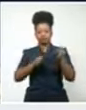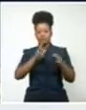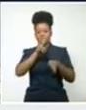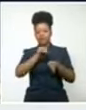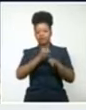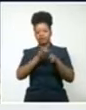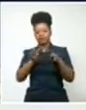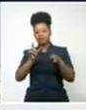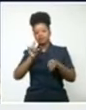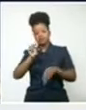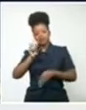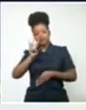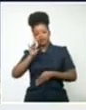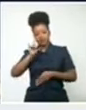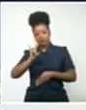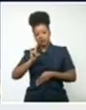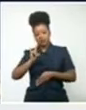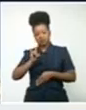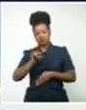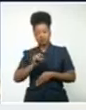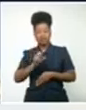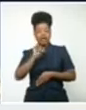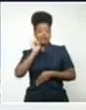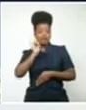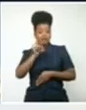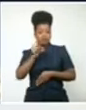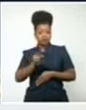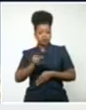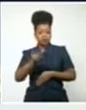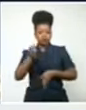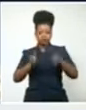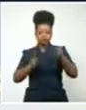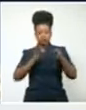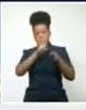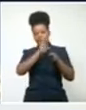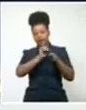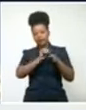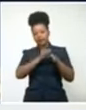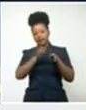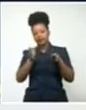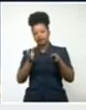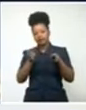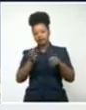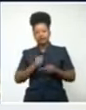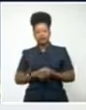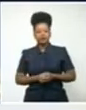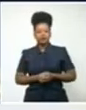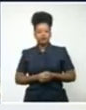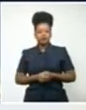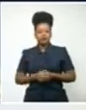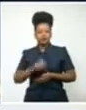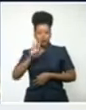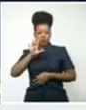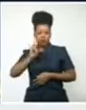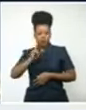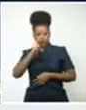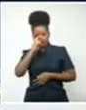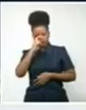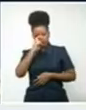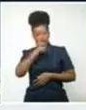entre 40 y 59 años de edad. En el día de ayer no se confirma ningún